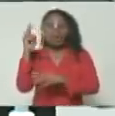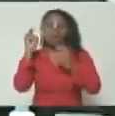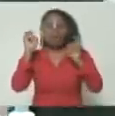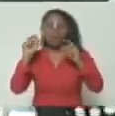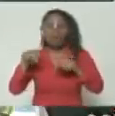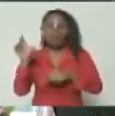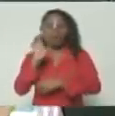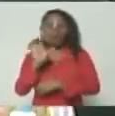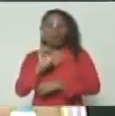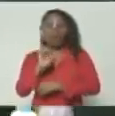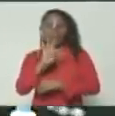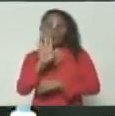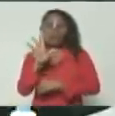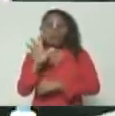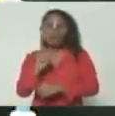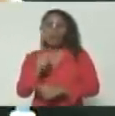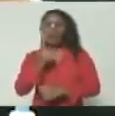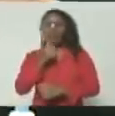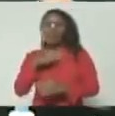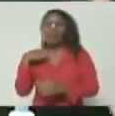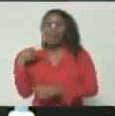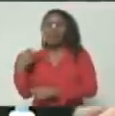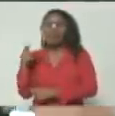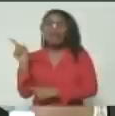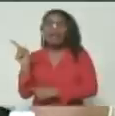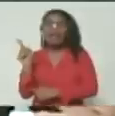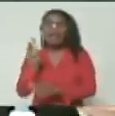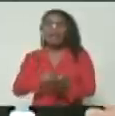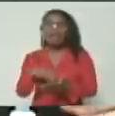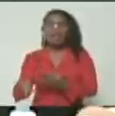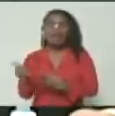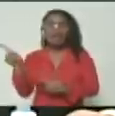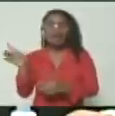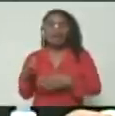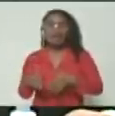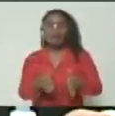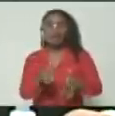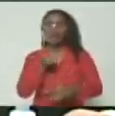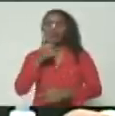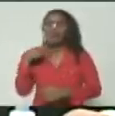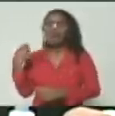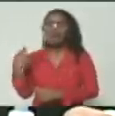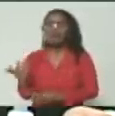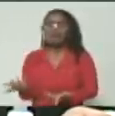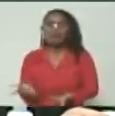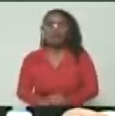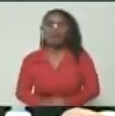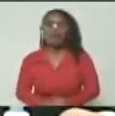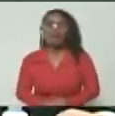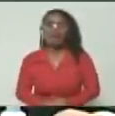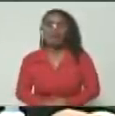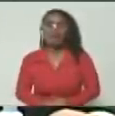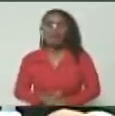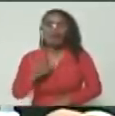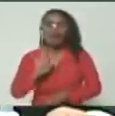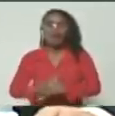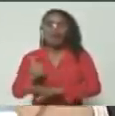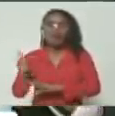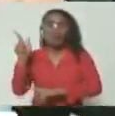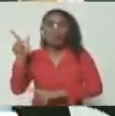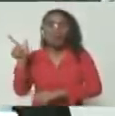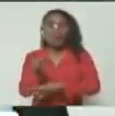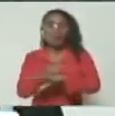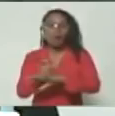Caracas 45. ¿Quién paga esa caída en el camino? ¿Quién la paga, presidente? Y culpan al gobierno,